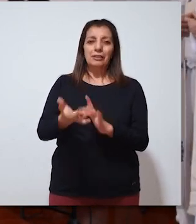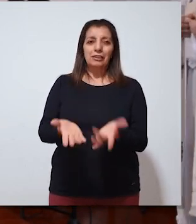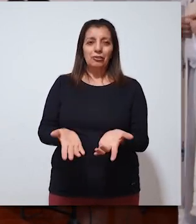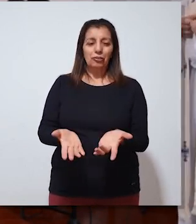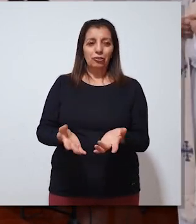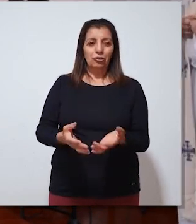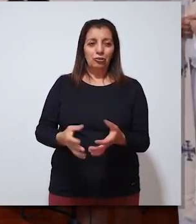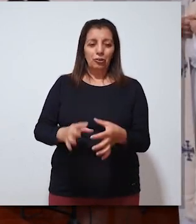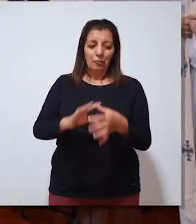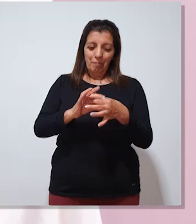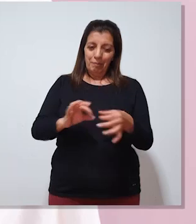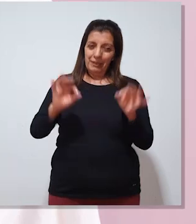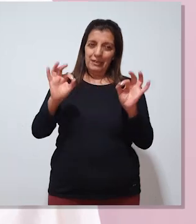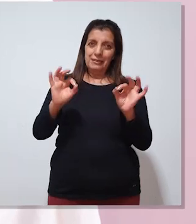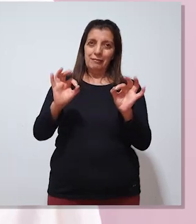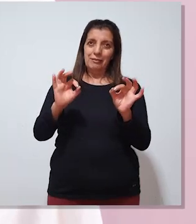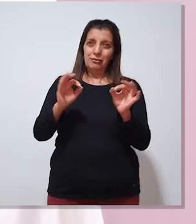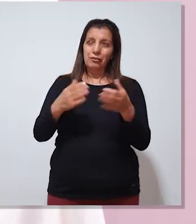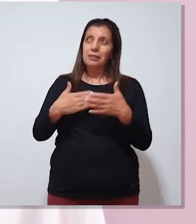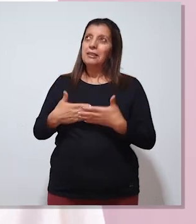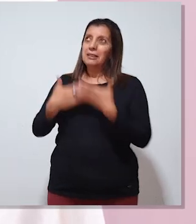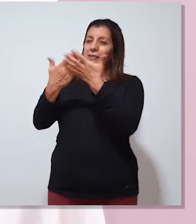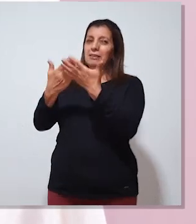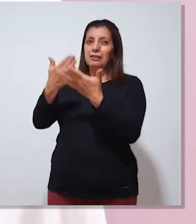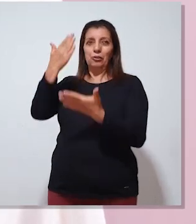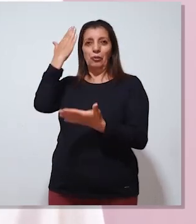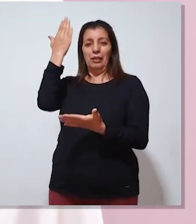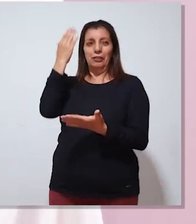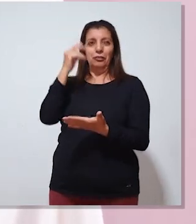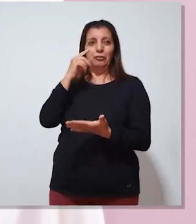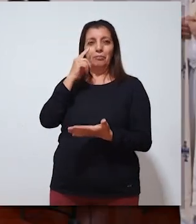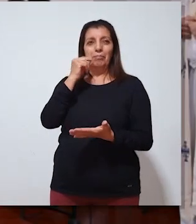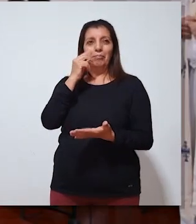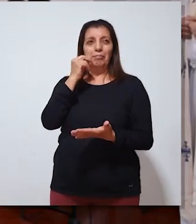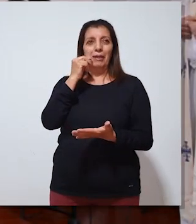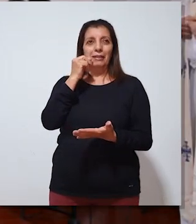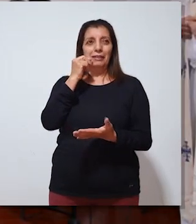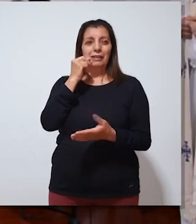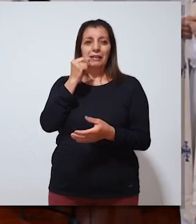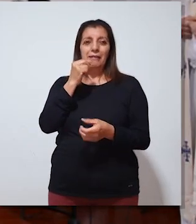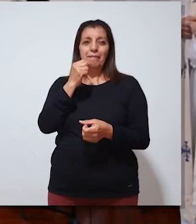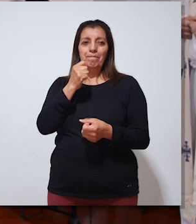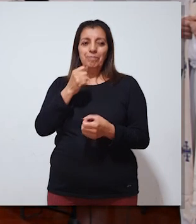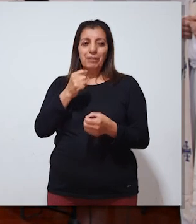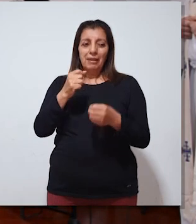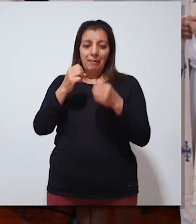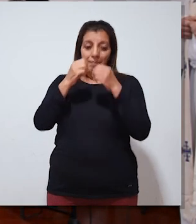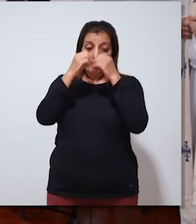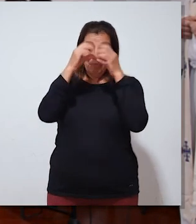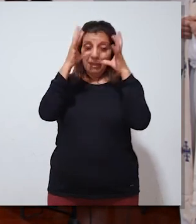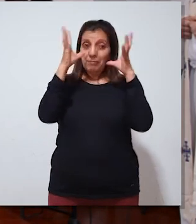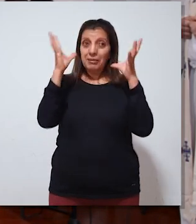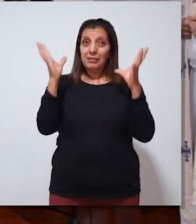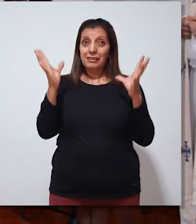se entregó totalmente a la persona y obra de tu Hijo, poniéndose al servicio del misterio de la